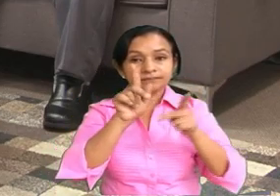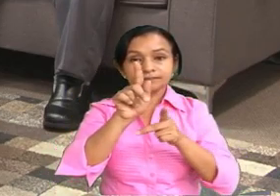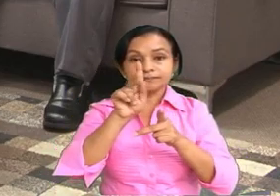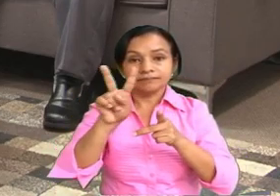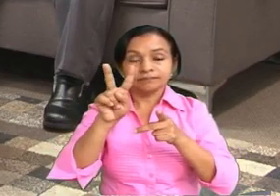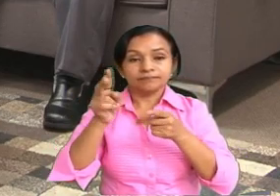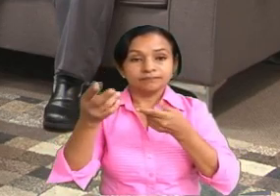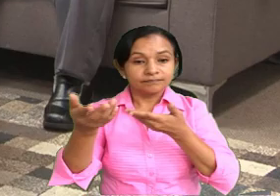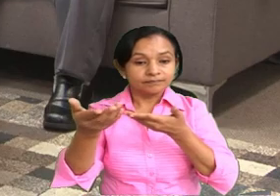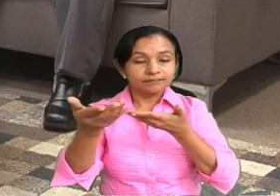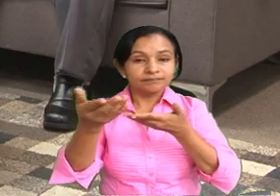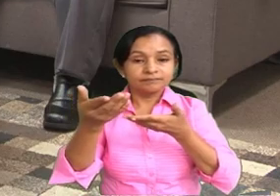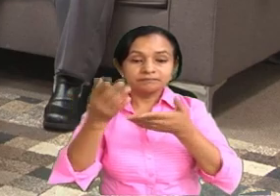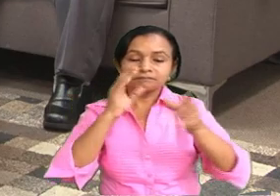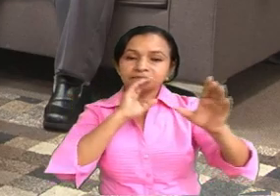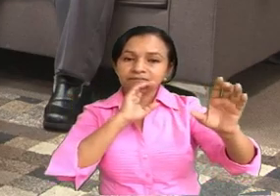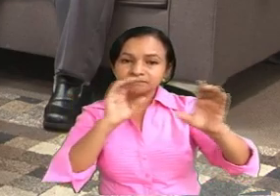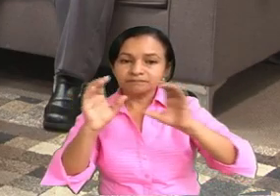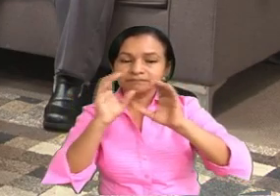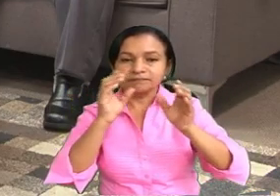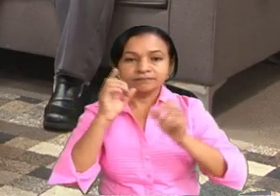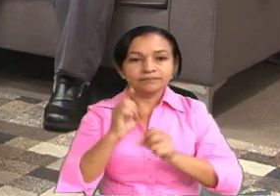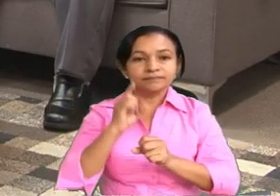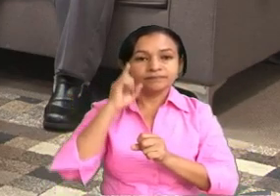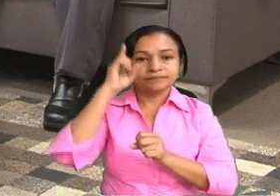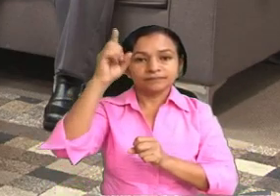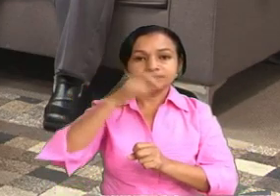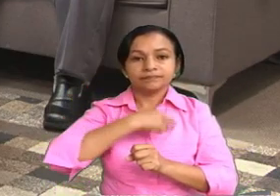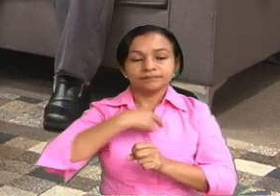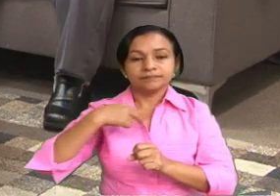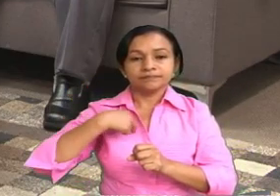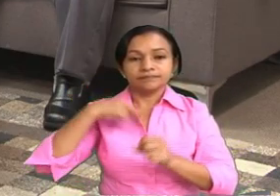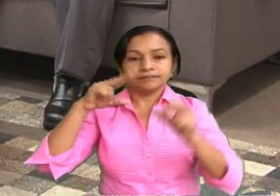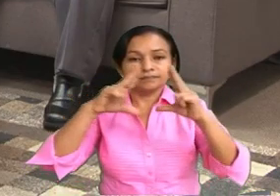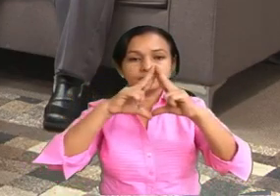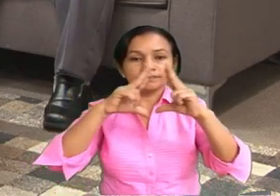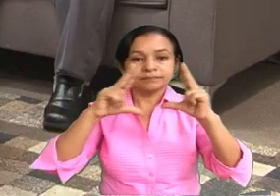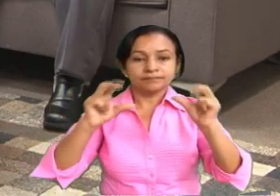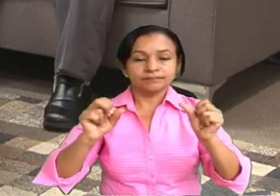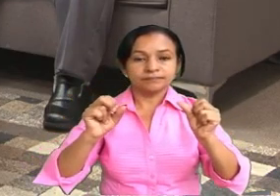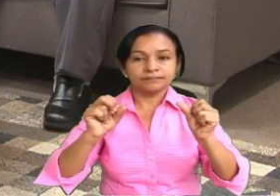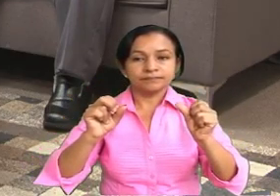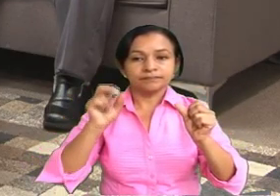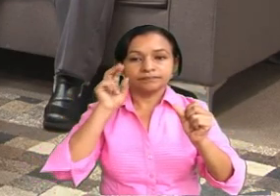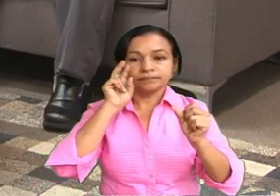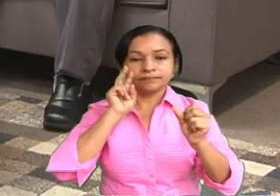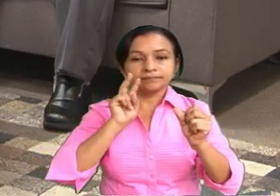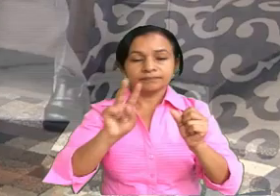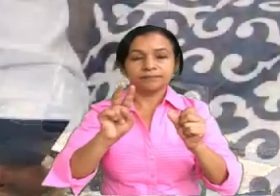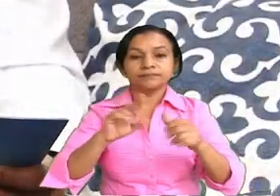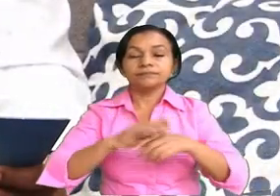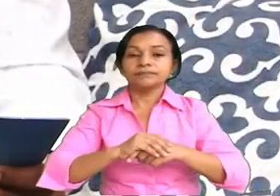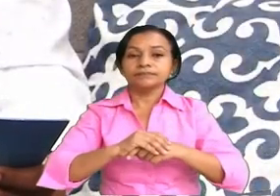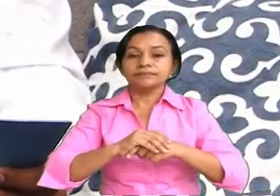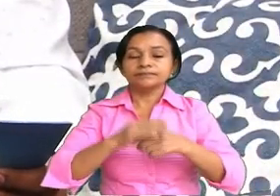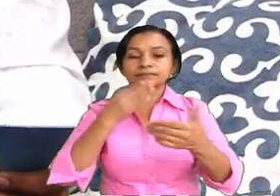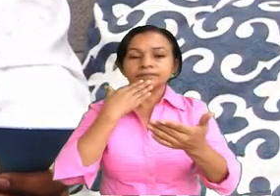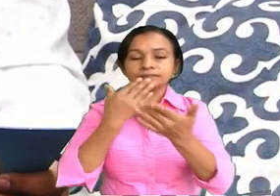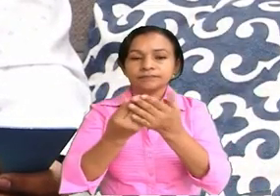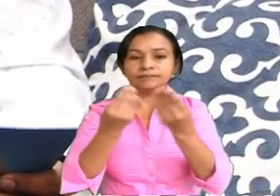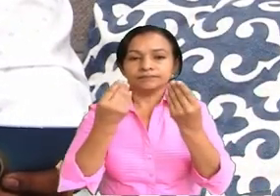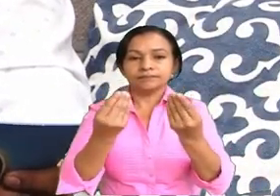compartir todo esto de diálogo y los avances que se han obtenido en nuestro país para eliminar la discriminación racial. Muchas gracias a